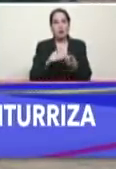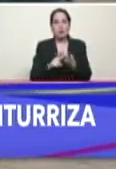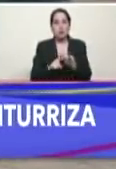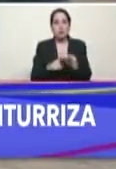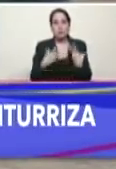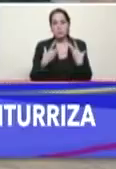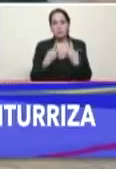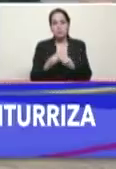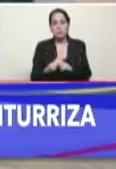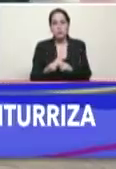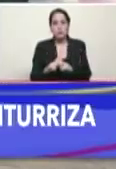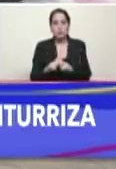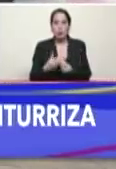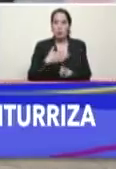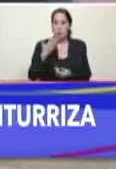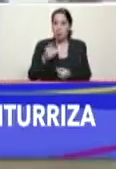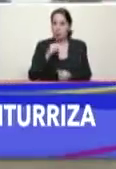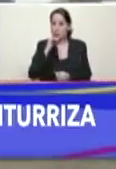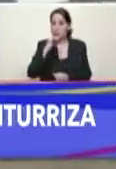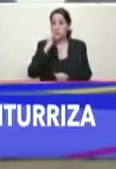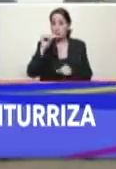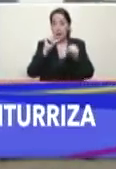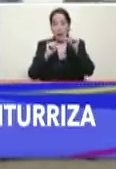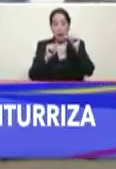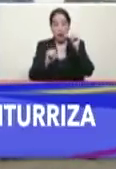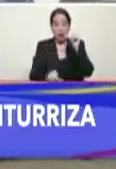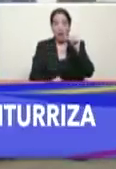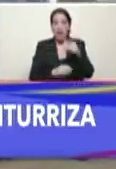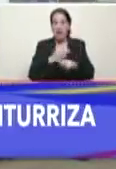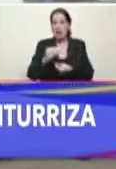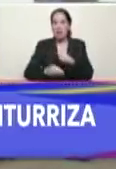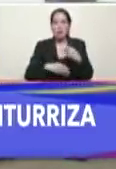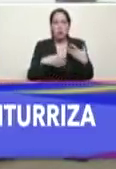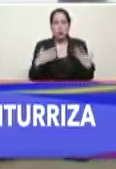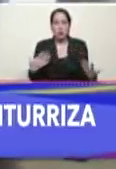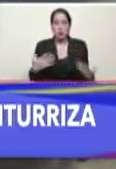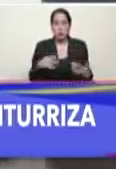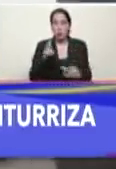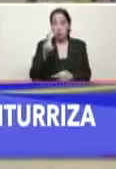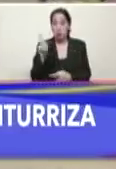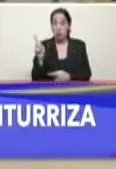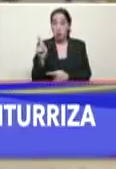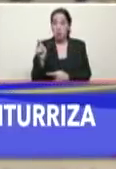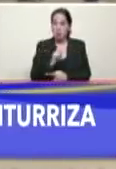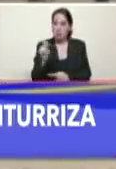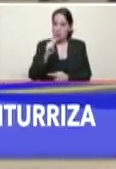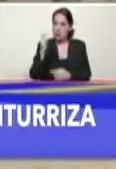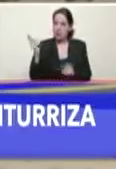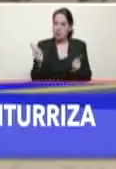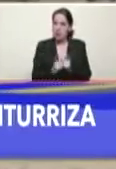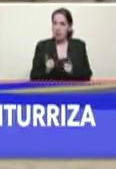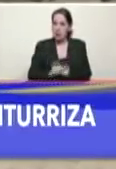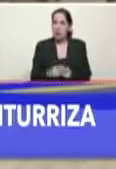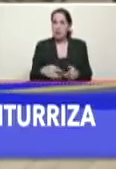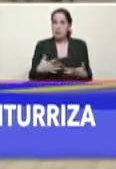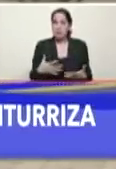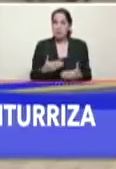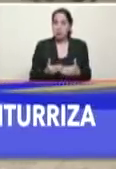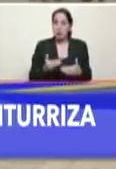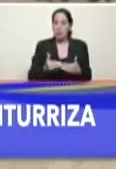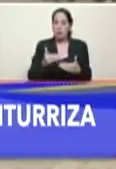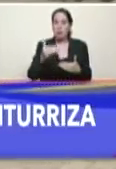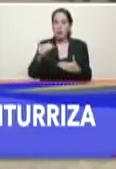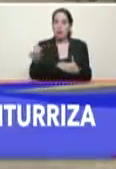nuestro alcalde pueda darle detalles de este trabajo que hemos hecho en menos de 2 meses y que vamos ahora por más,